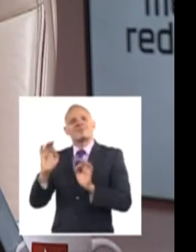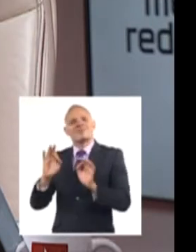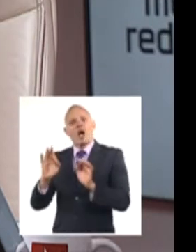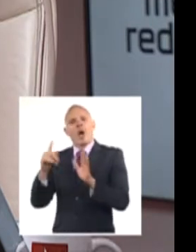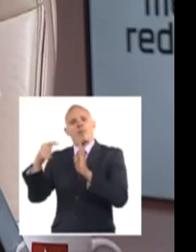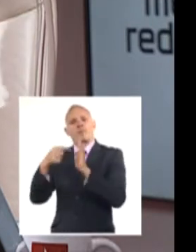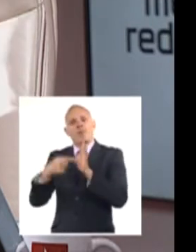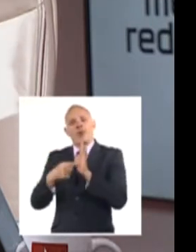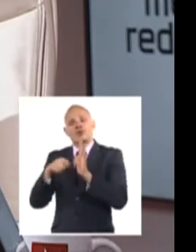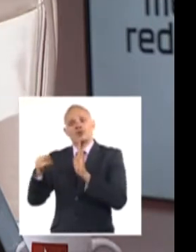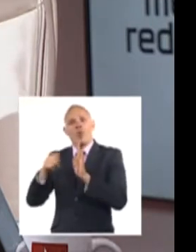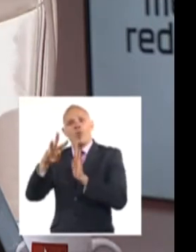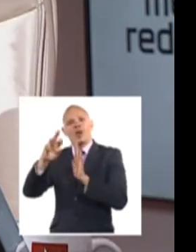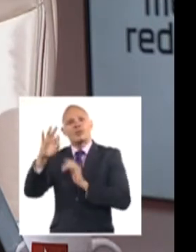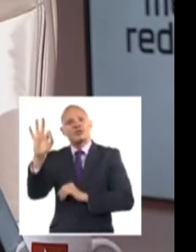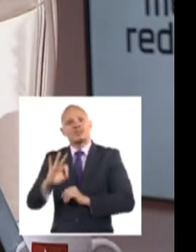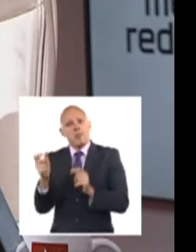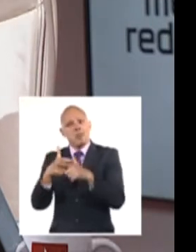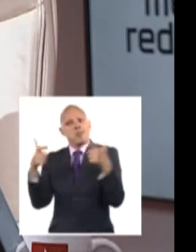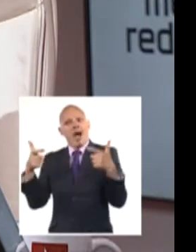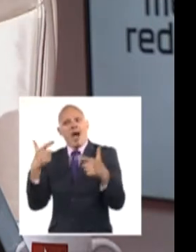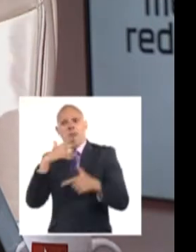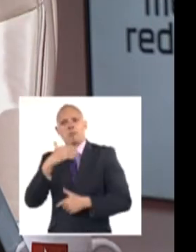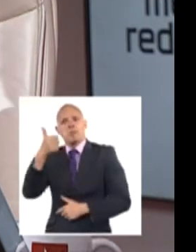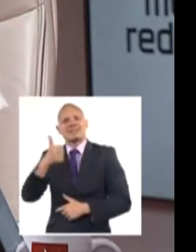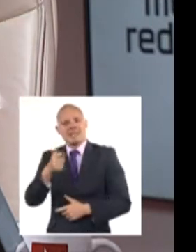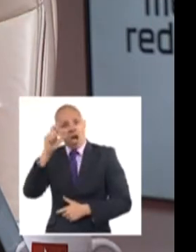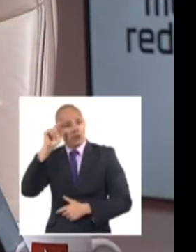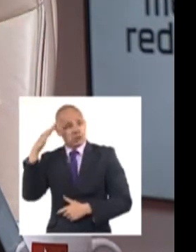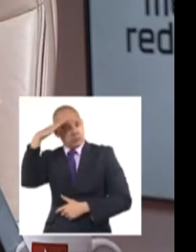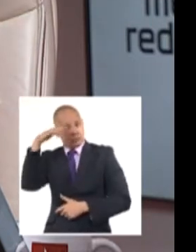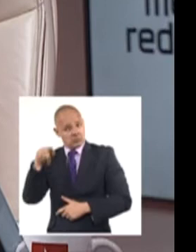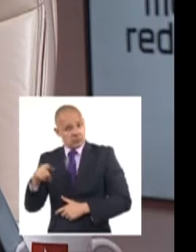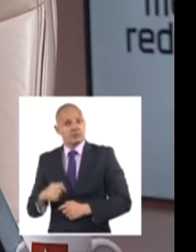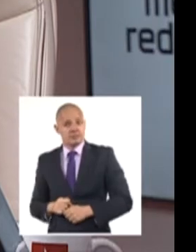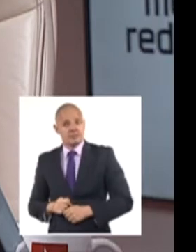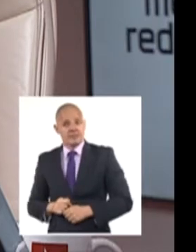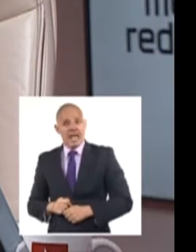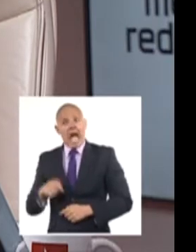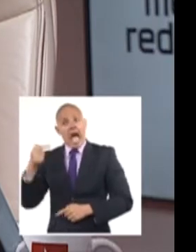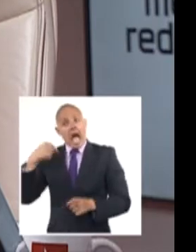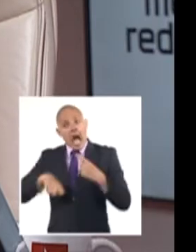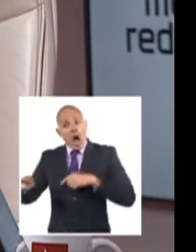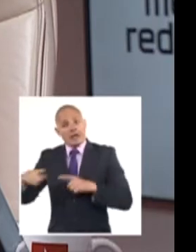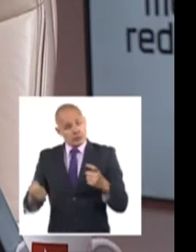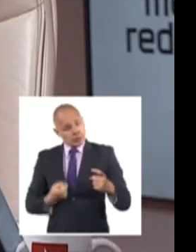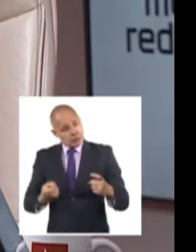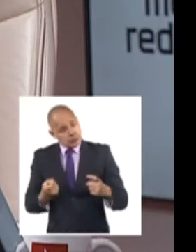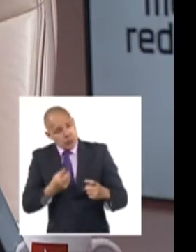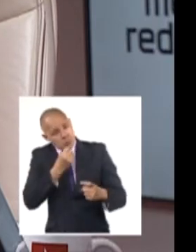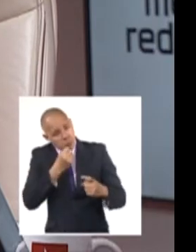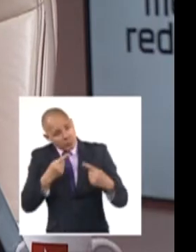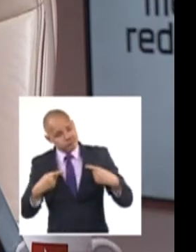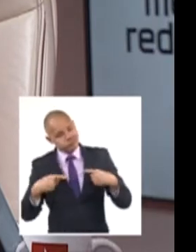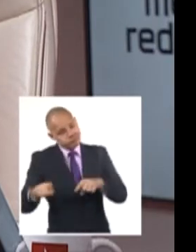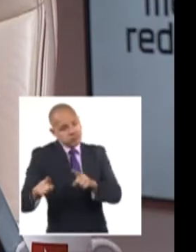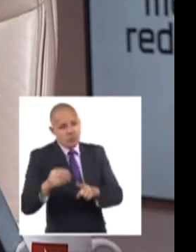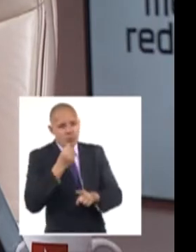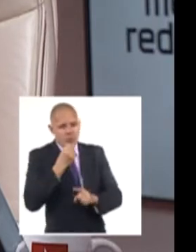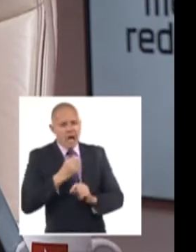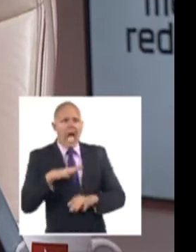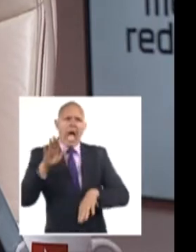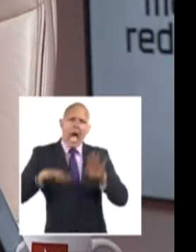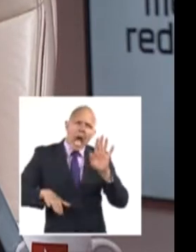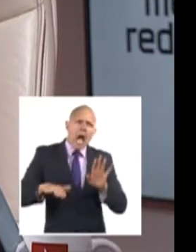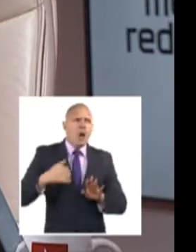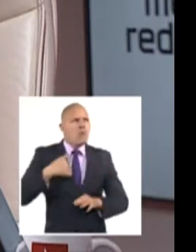pero que él intentará el patio histórico intentar a toda costa obtener a veces uno piensa que es muy difícil la